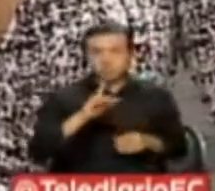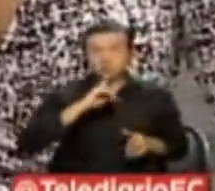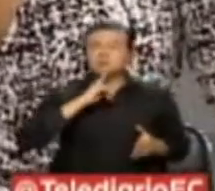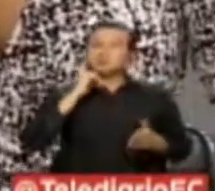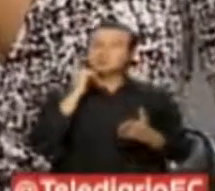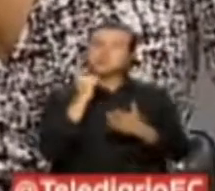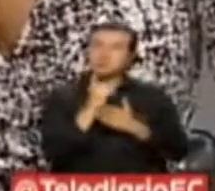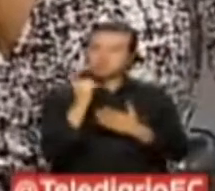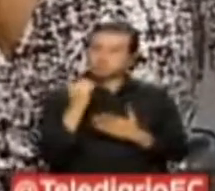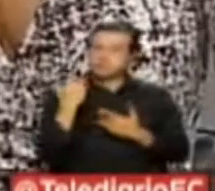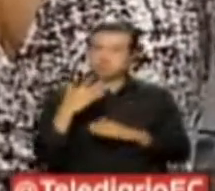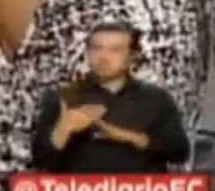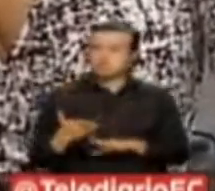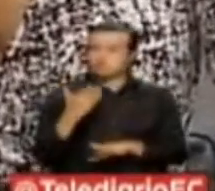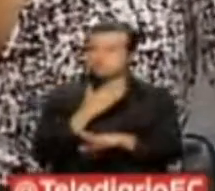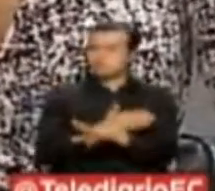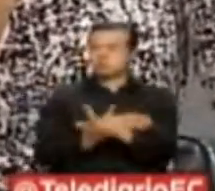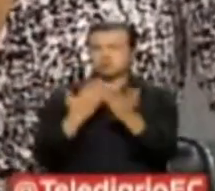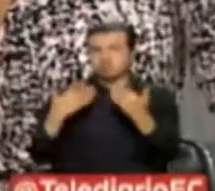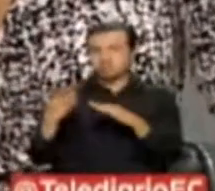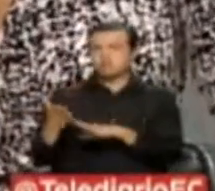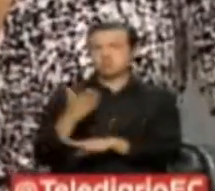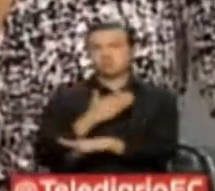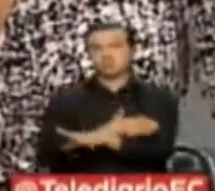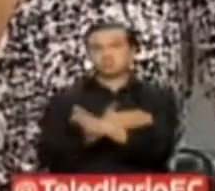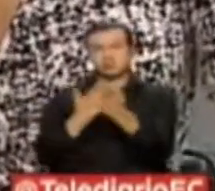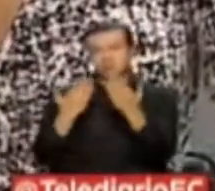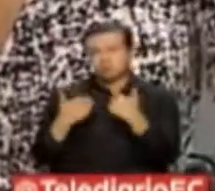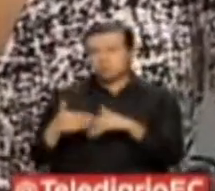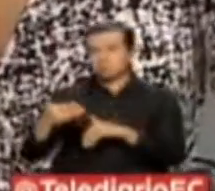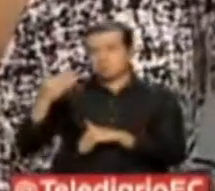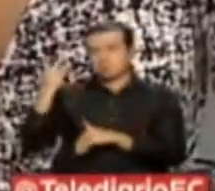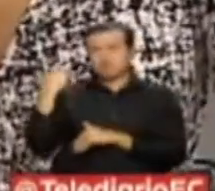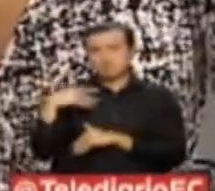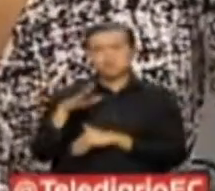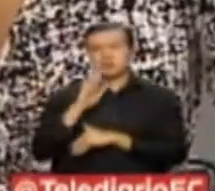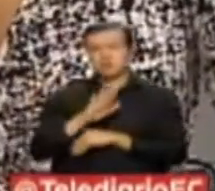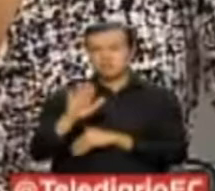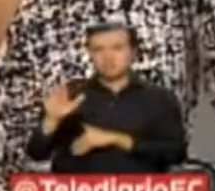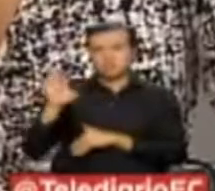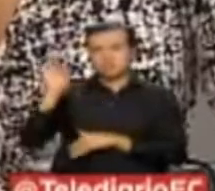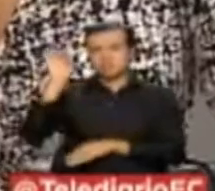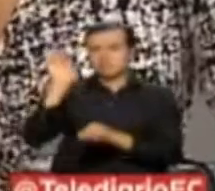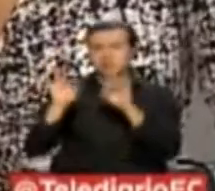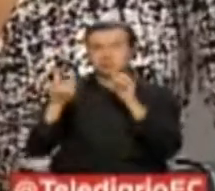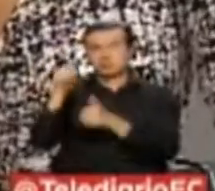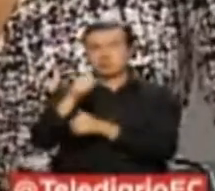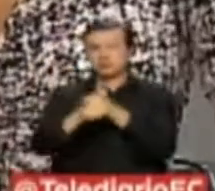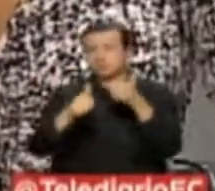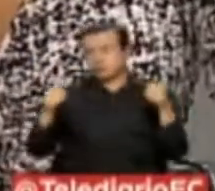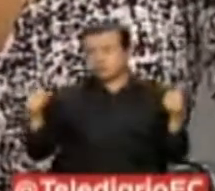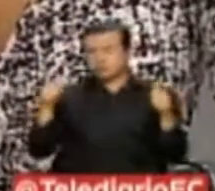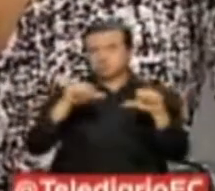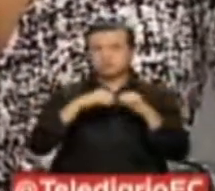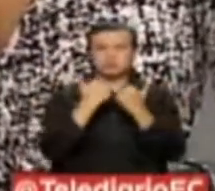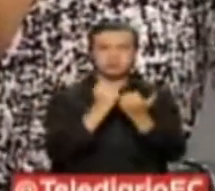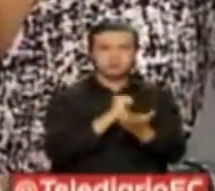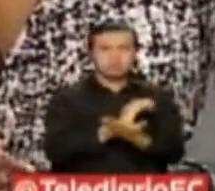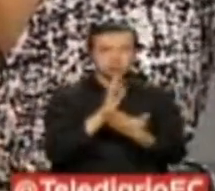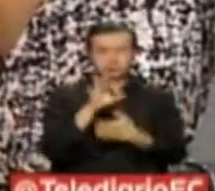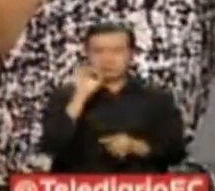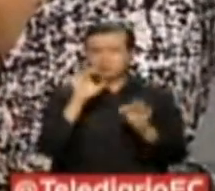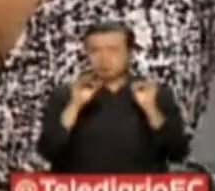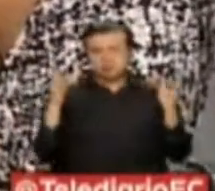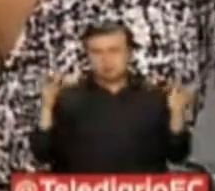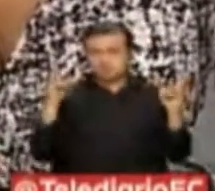sean las del consejero este en épocas pasadas en la designación de autoridades desde la asamblea y